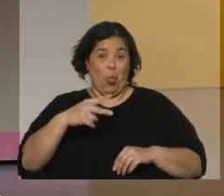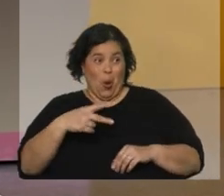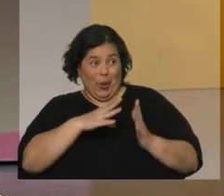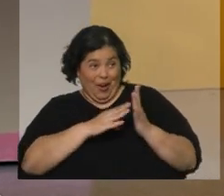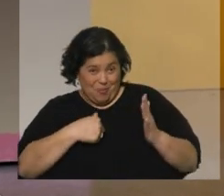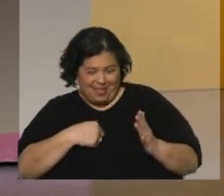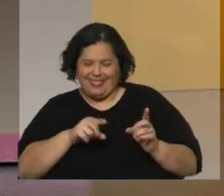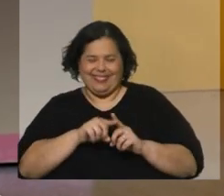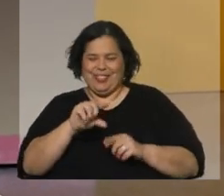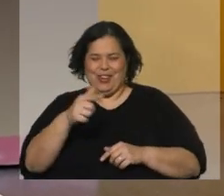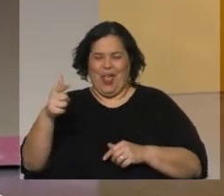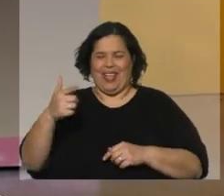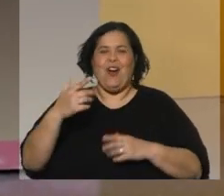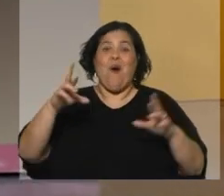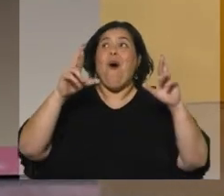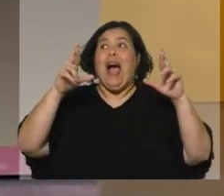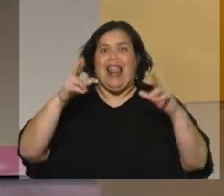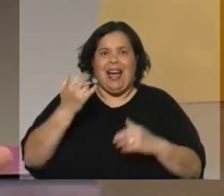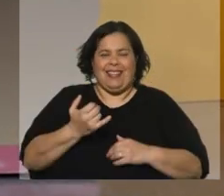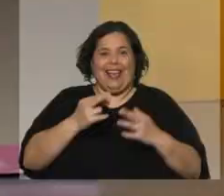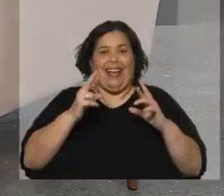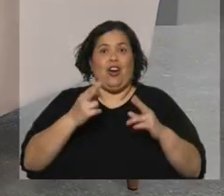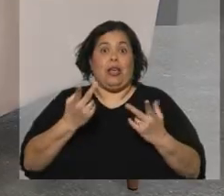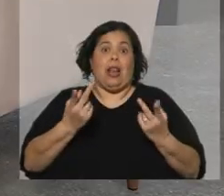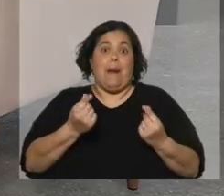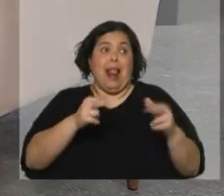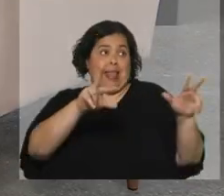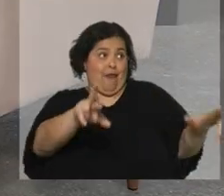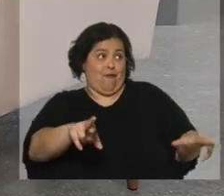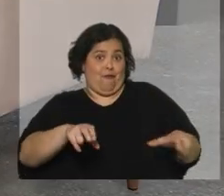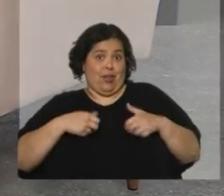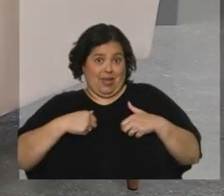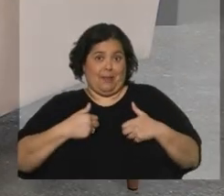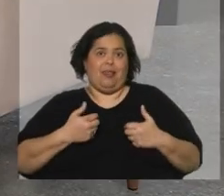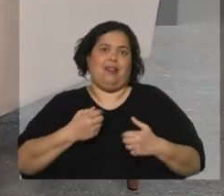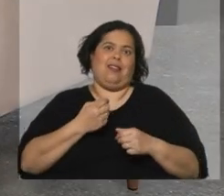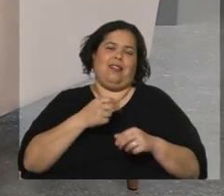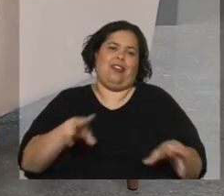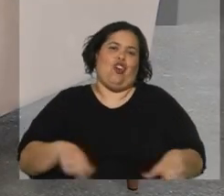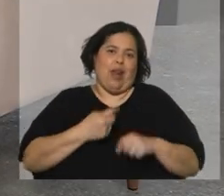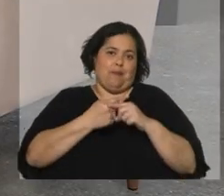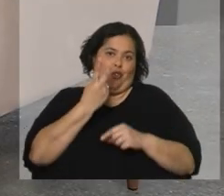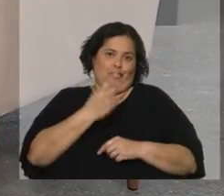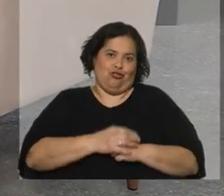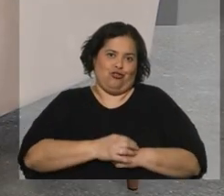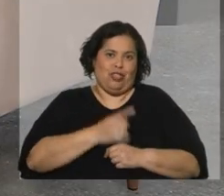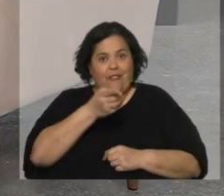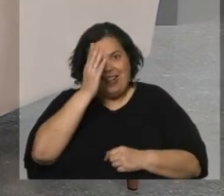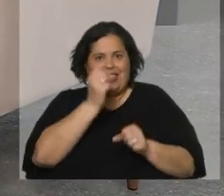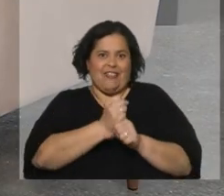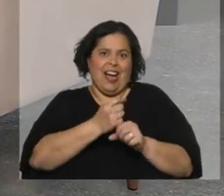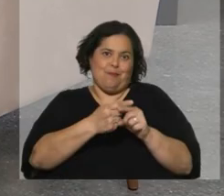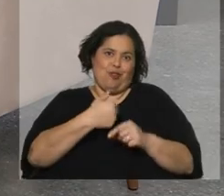doble por ahora no he tenido Ojalá que tenga doble y que toda la plata vaya para mí verdad por supuesto cobrar por dos es lo que todo claro y que vaya a trabajar por vos